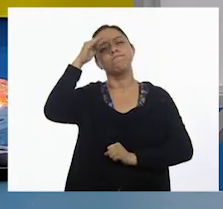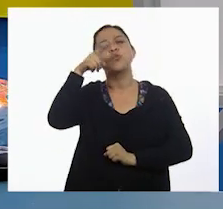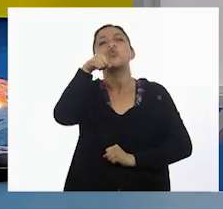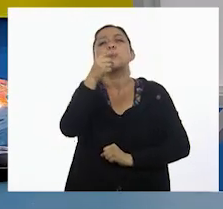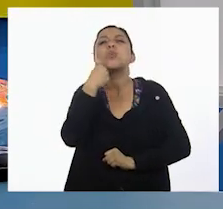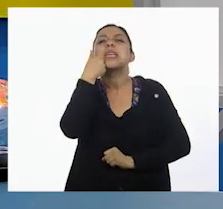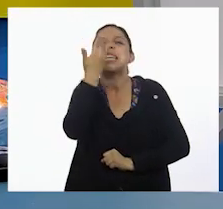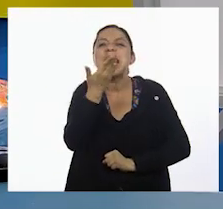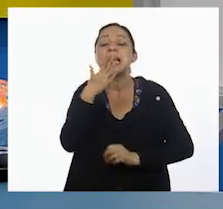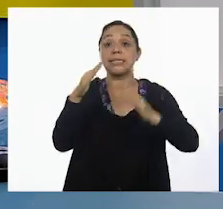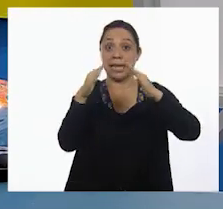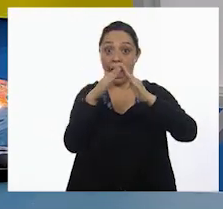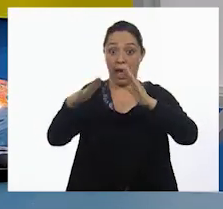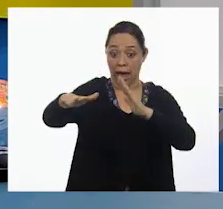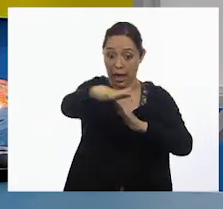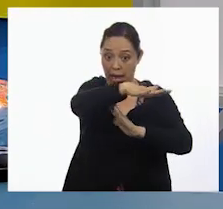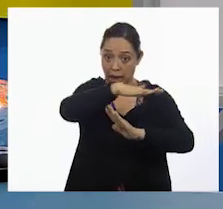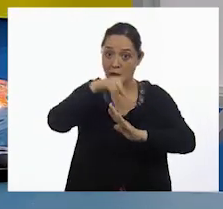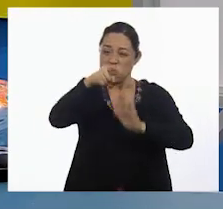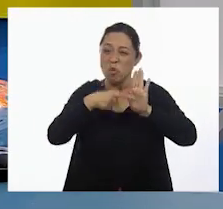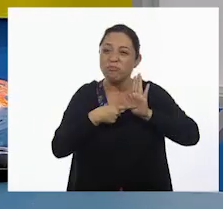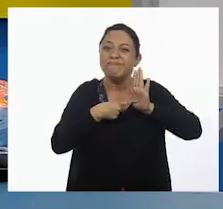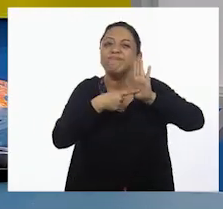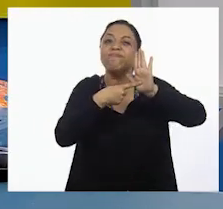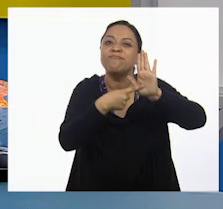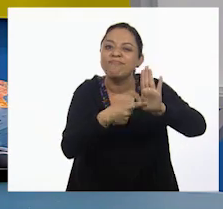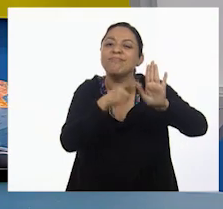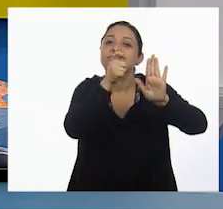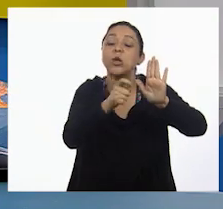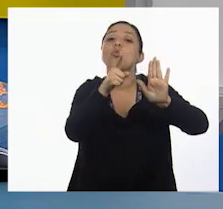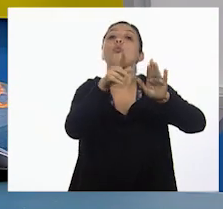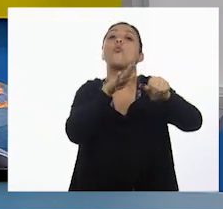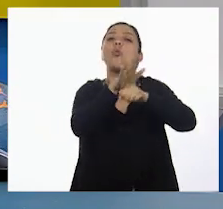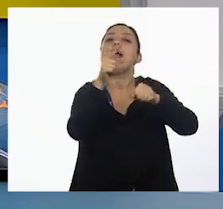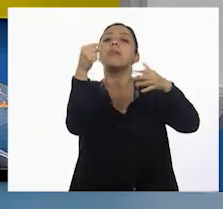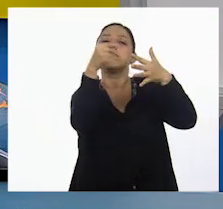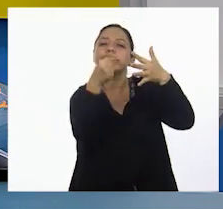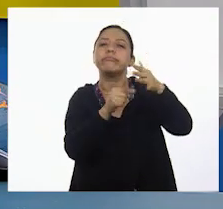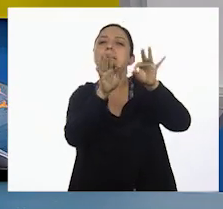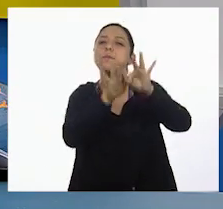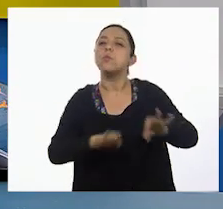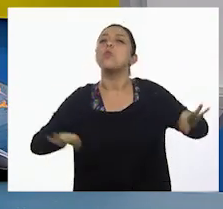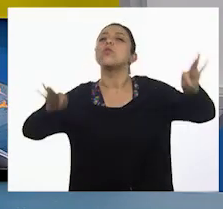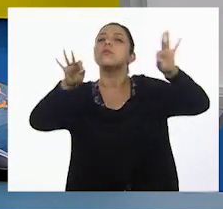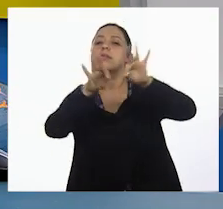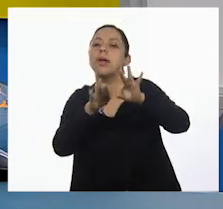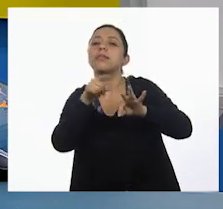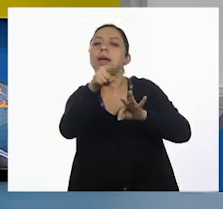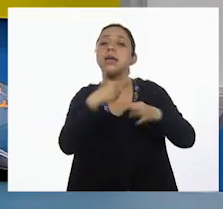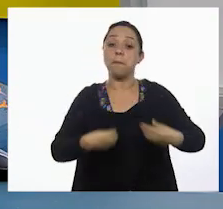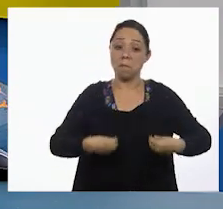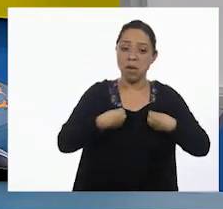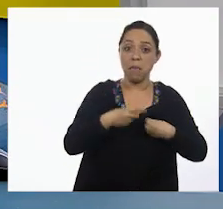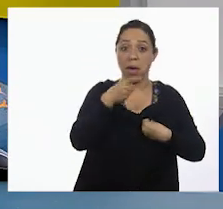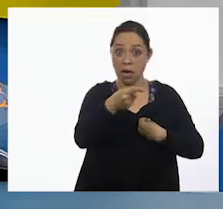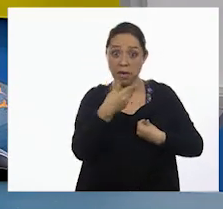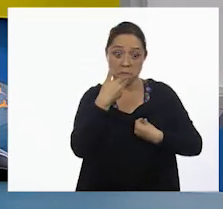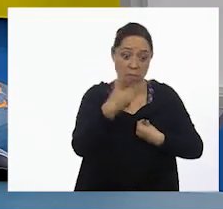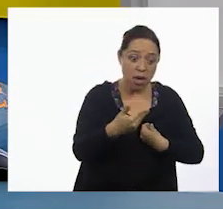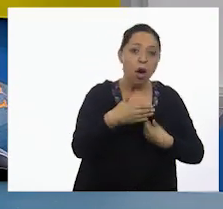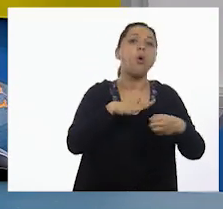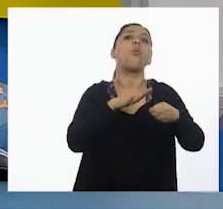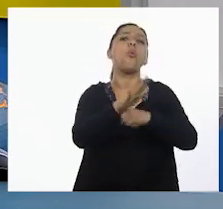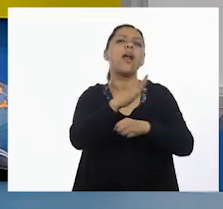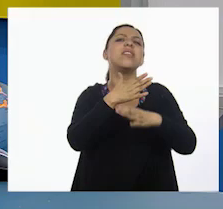sobre tu localidad? ¿Qué aspectos consideras que son relevantes también? ¿Qué ventajas tiene vivir ahí? Porque imagino que en